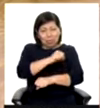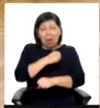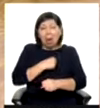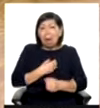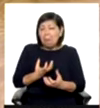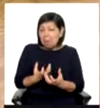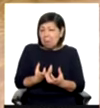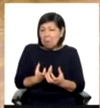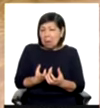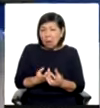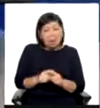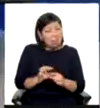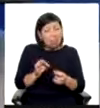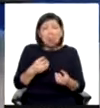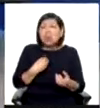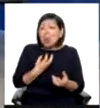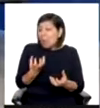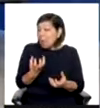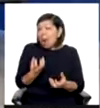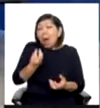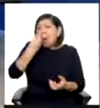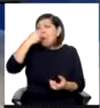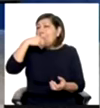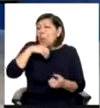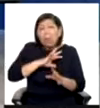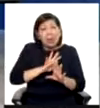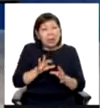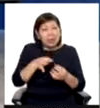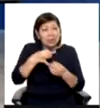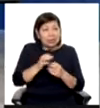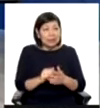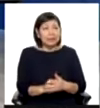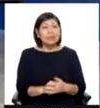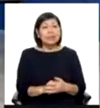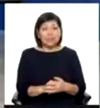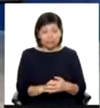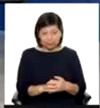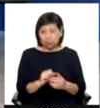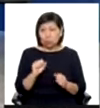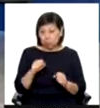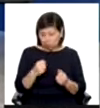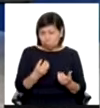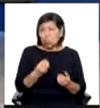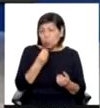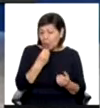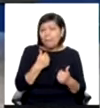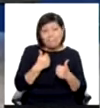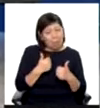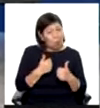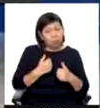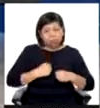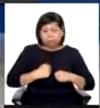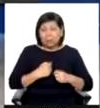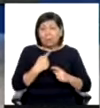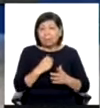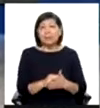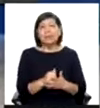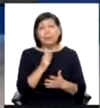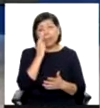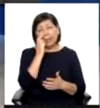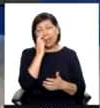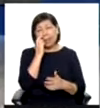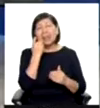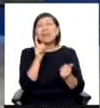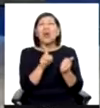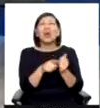papa sancochada con todo y cáscara. La he tenido que comer con todo y cáscara. Ah, pero la cáscara tiene alguna proteína también. Sí, ¿sí? Claro, claro. Lo que pasa es que a veces